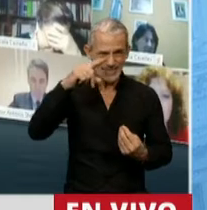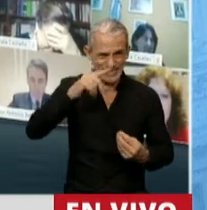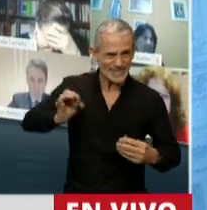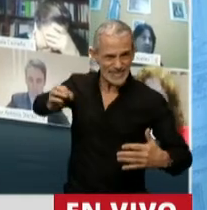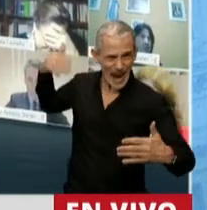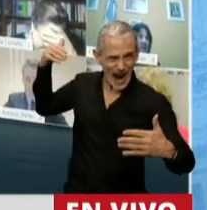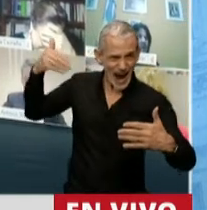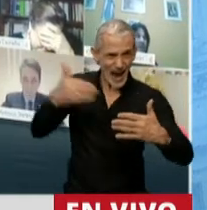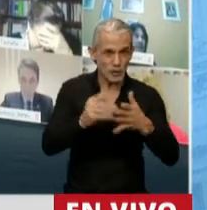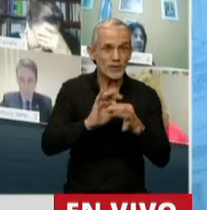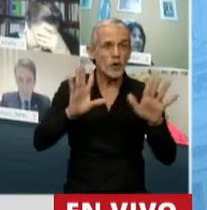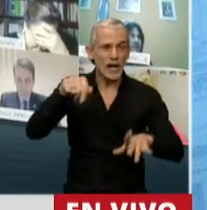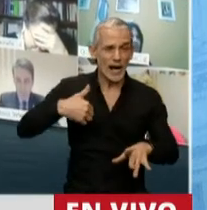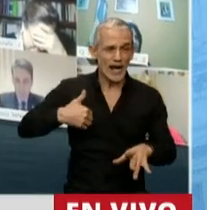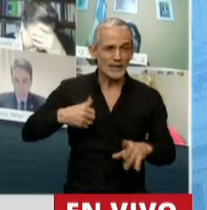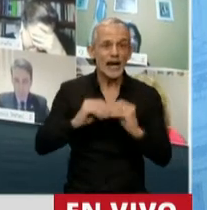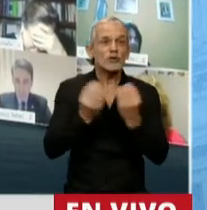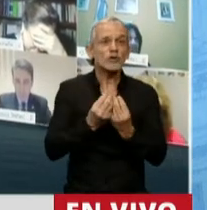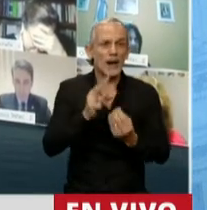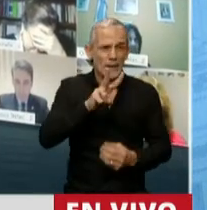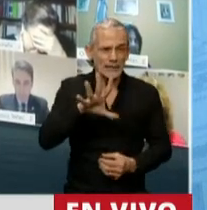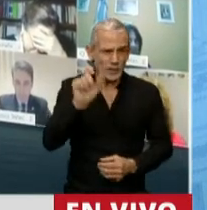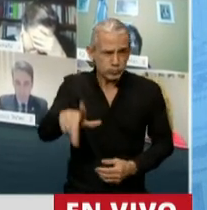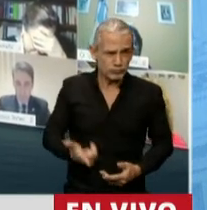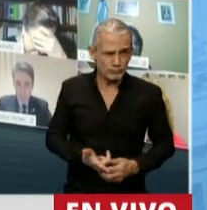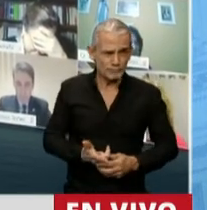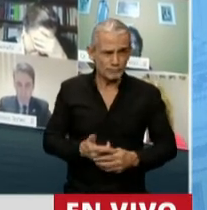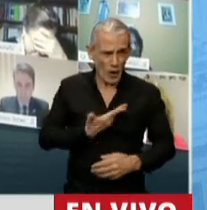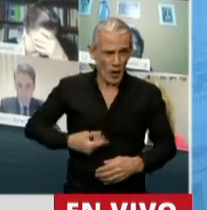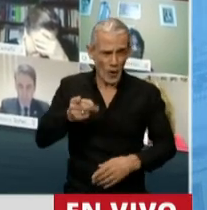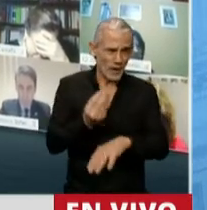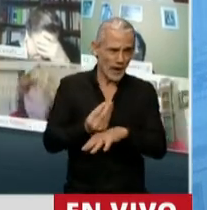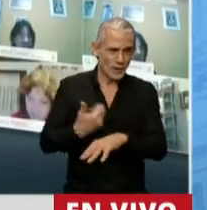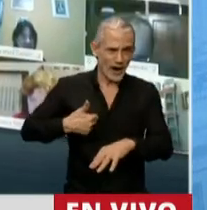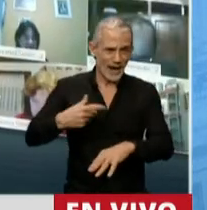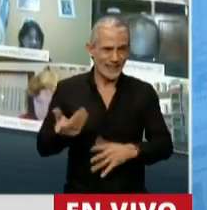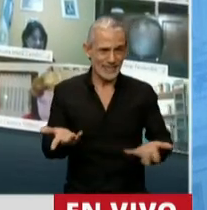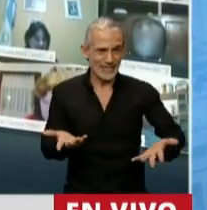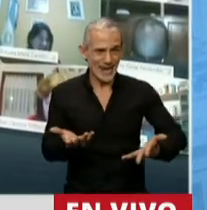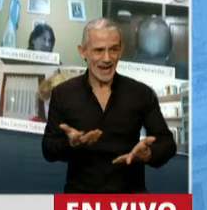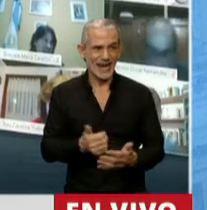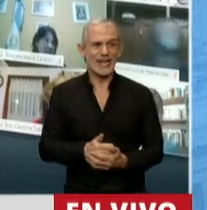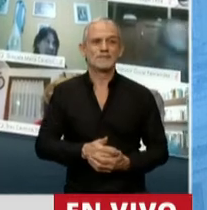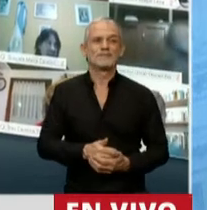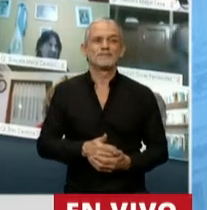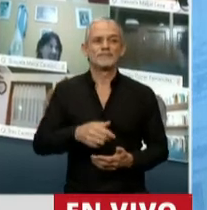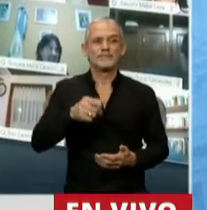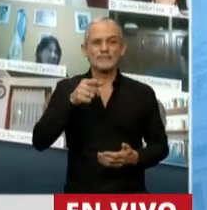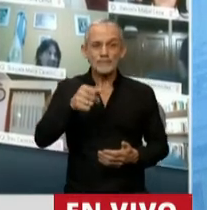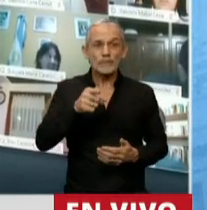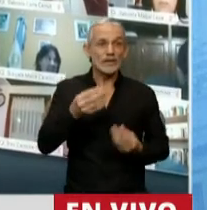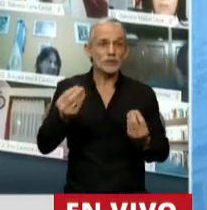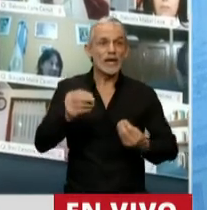de vida democrática de este país, 25 años la República Argentina. Que se hagan cargo que los últimos 30